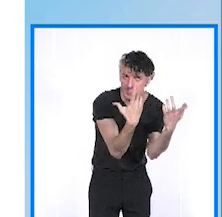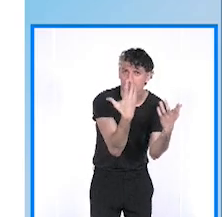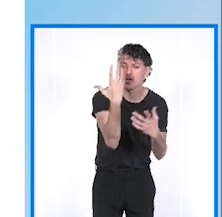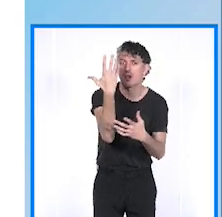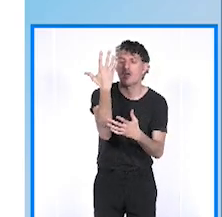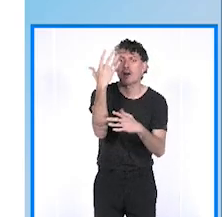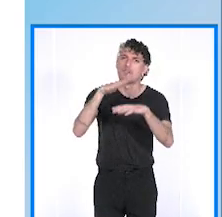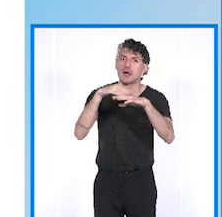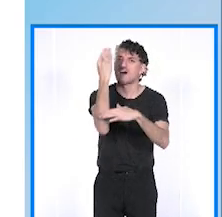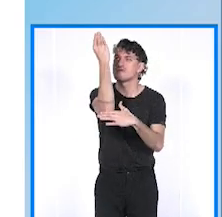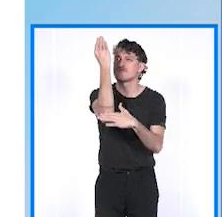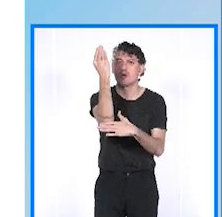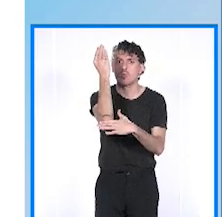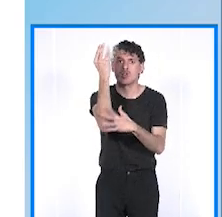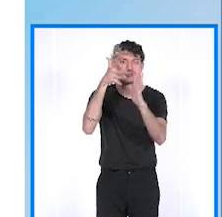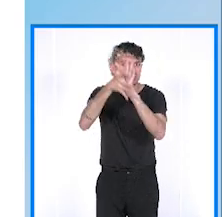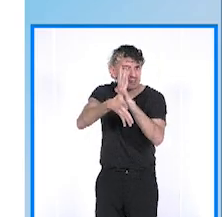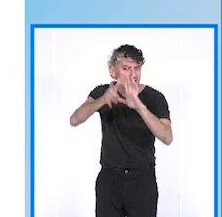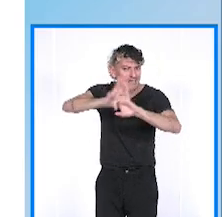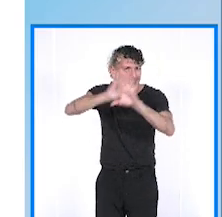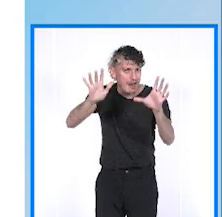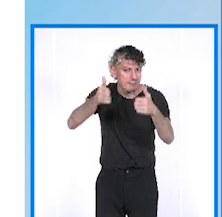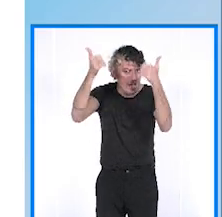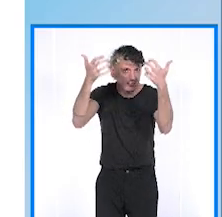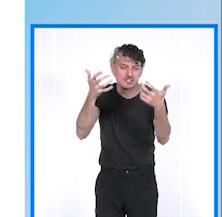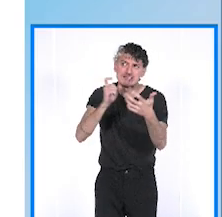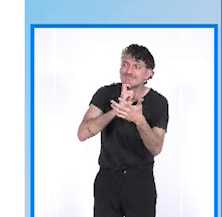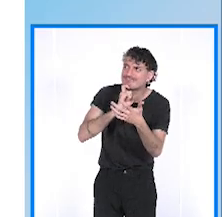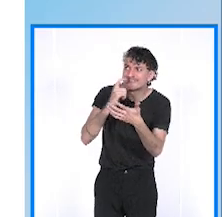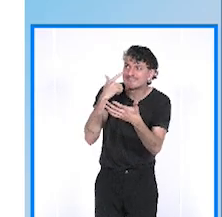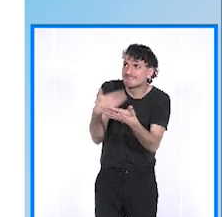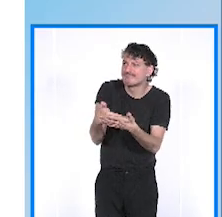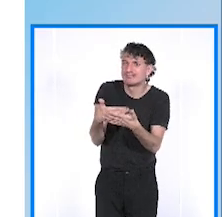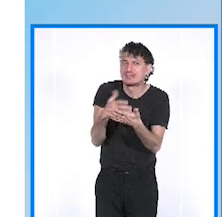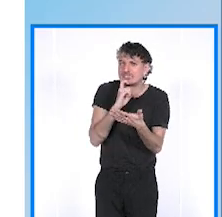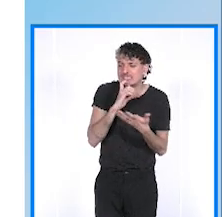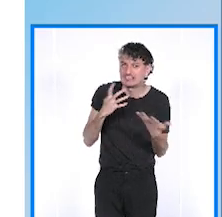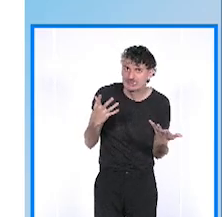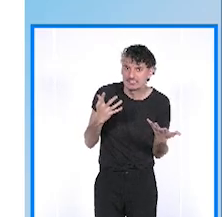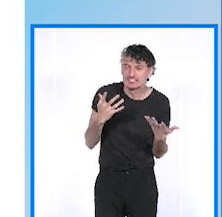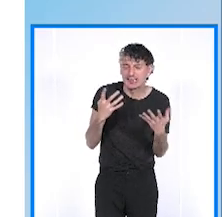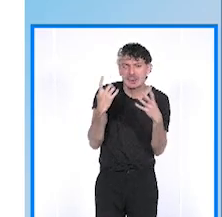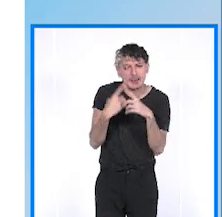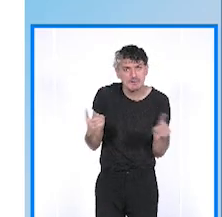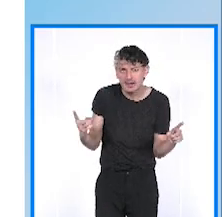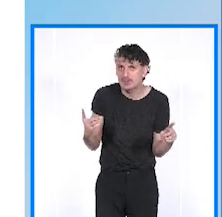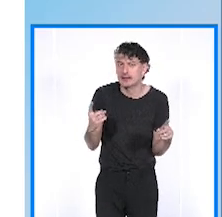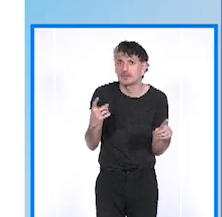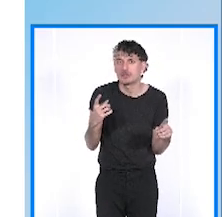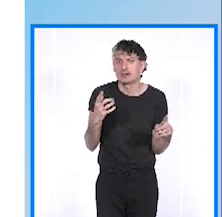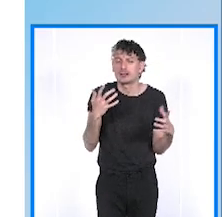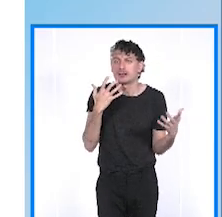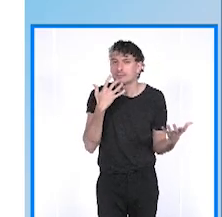para definir un poco esa figura que que es un poco eh difícil de de especificar no porque como os podréis imaginar es muy diferente trabajar en el la